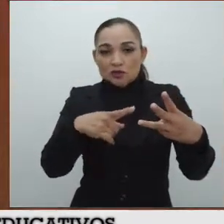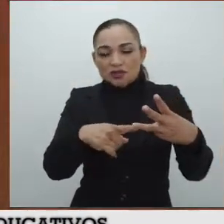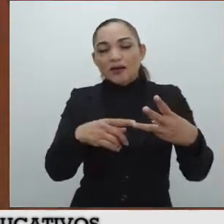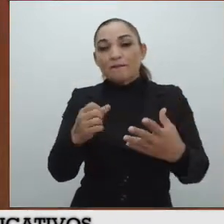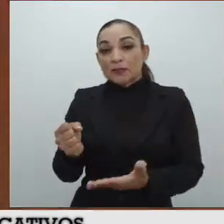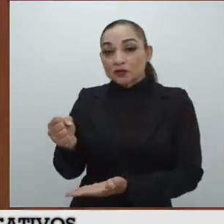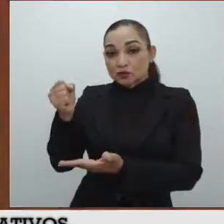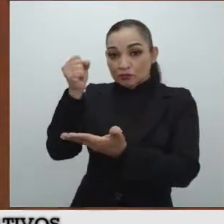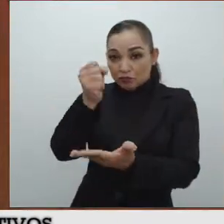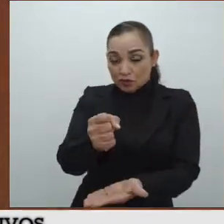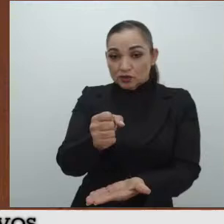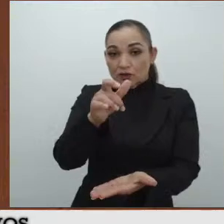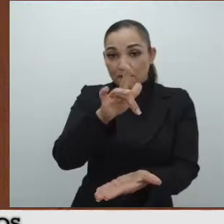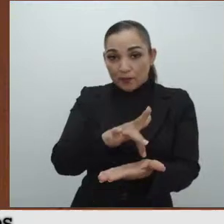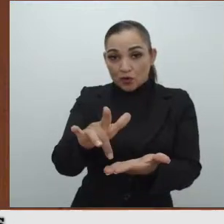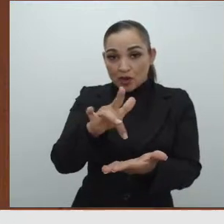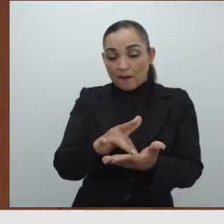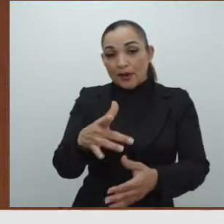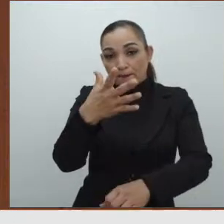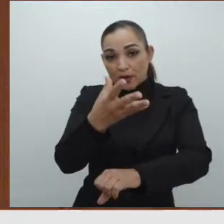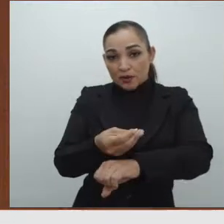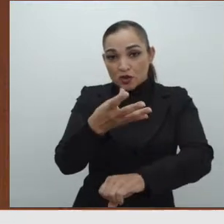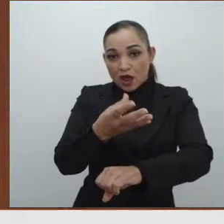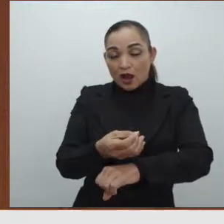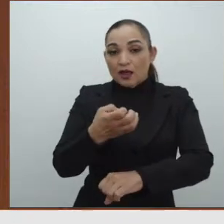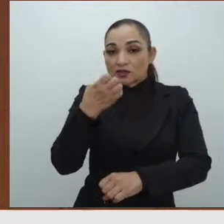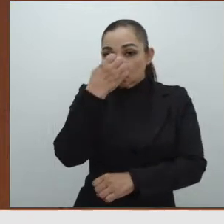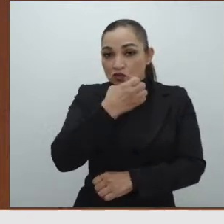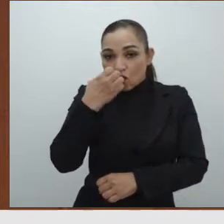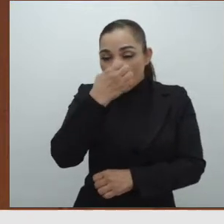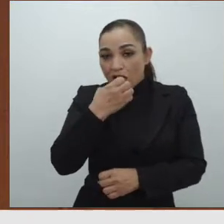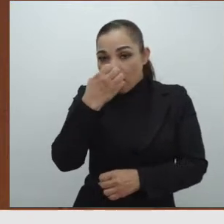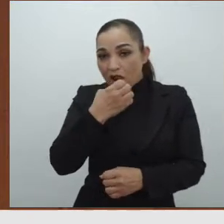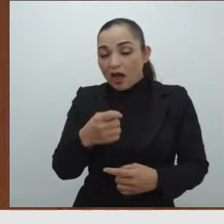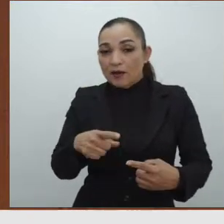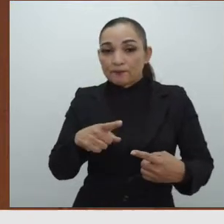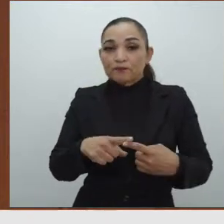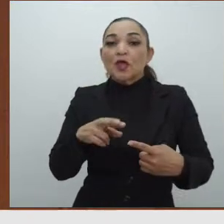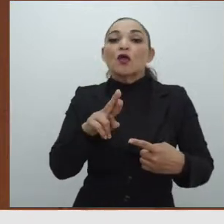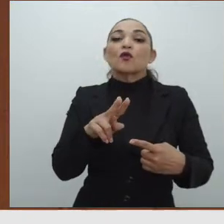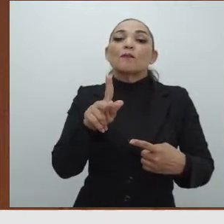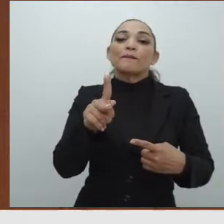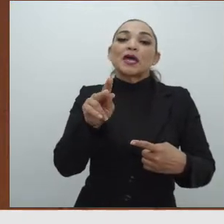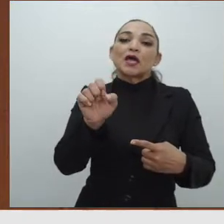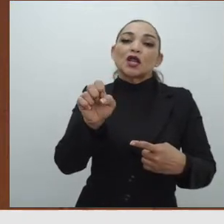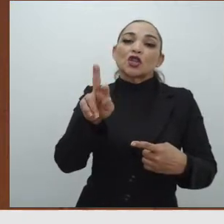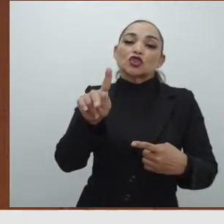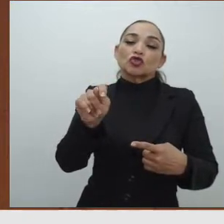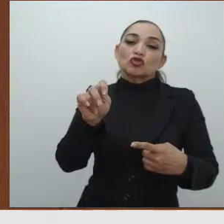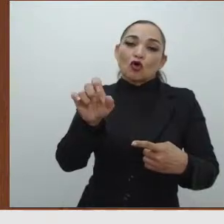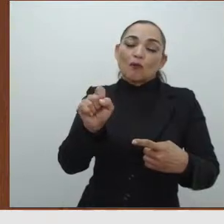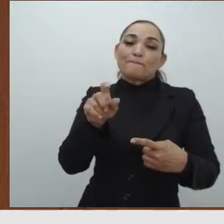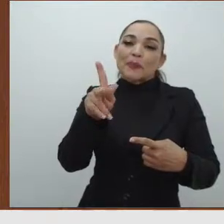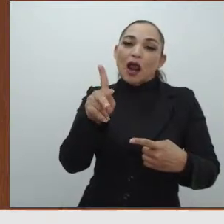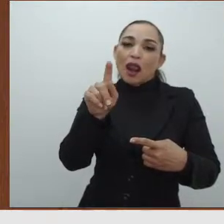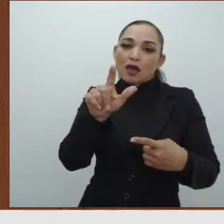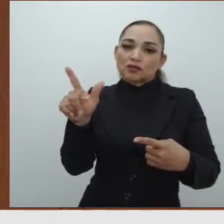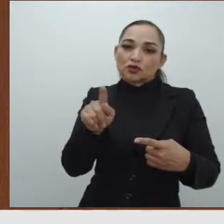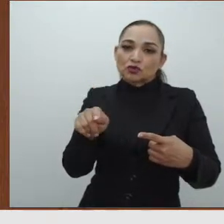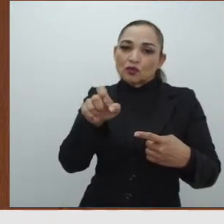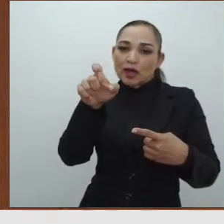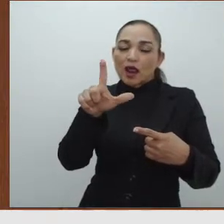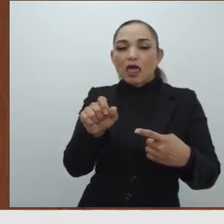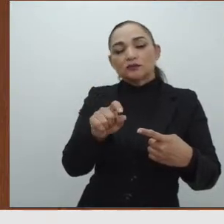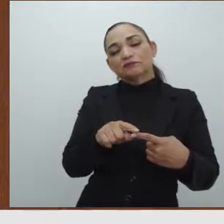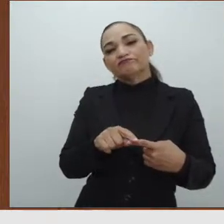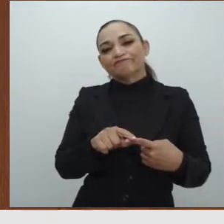presupuesto para la rehabilitación de la escuela Ruperto Palazuelos. Entonces, hay que trabajar